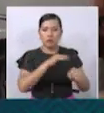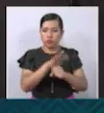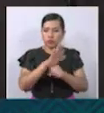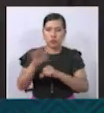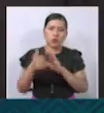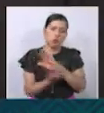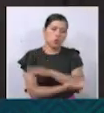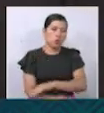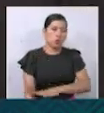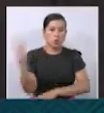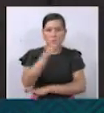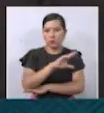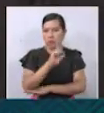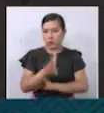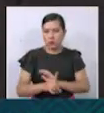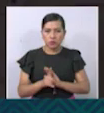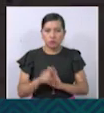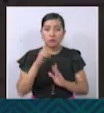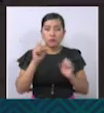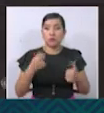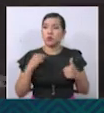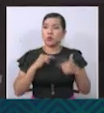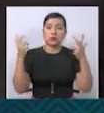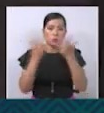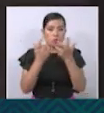Se ha coordinado directamente ya esto con YPFB. A partir de